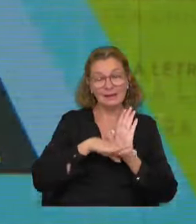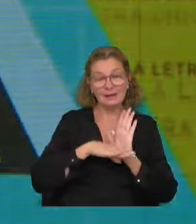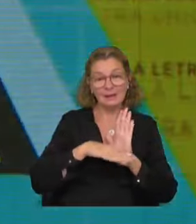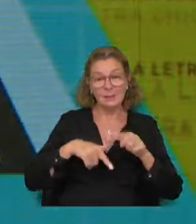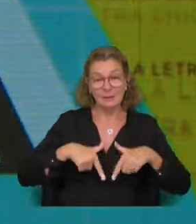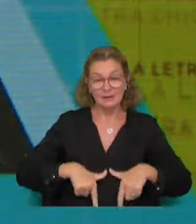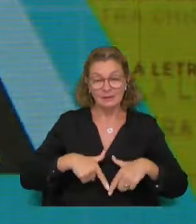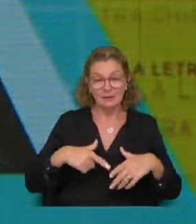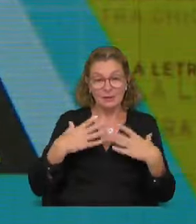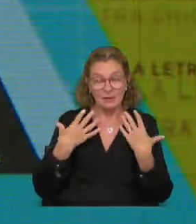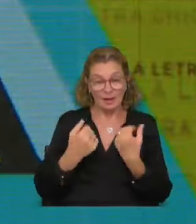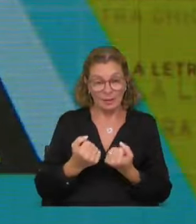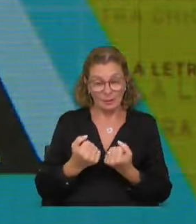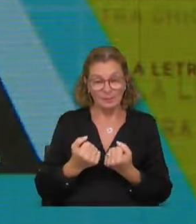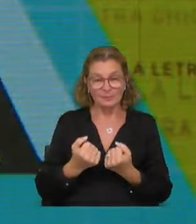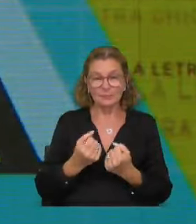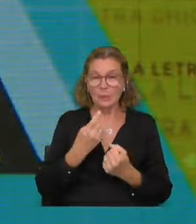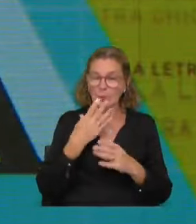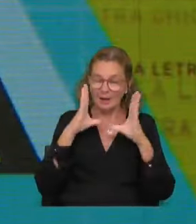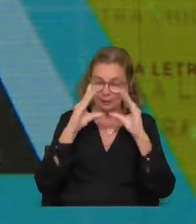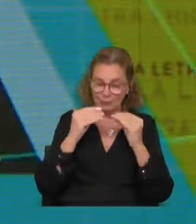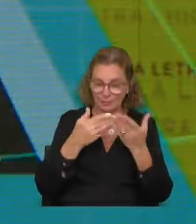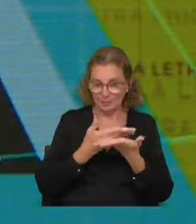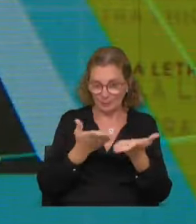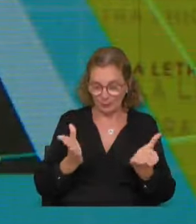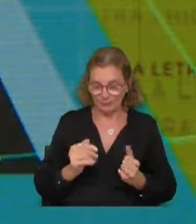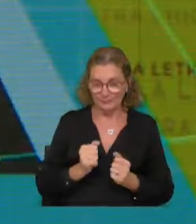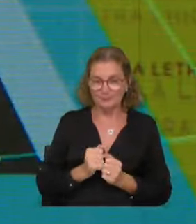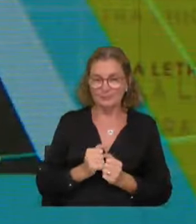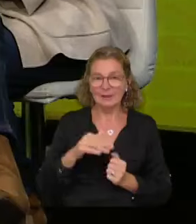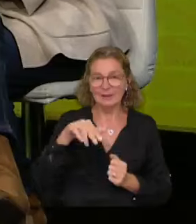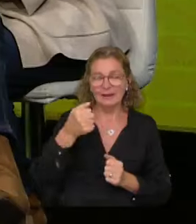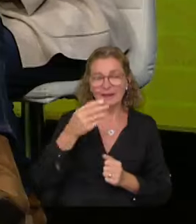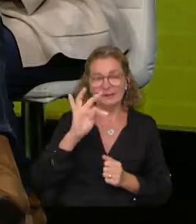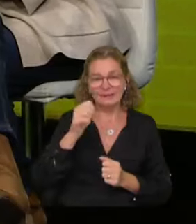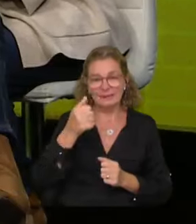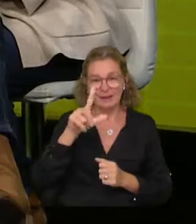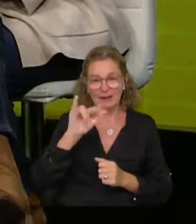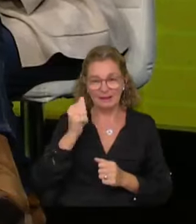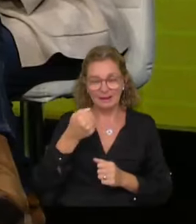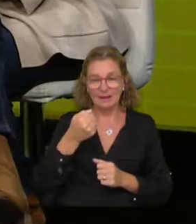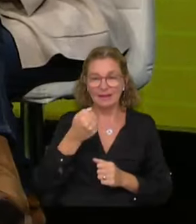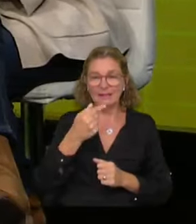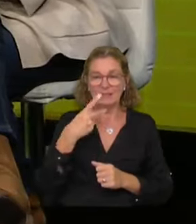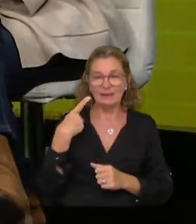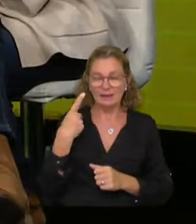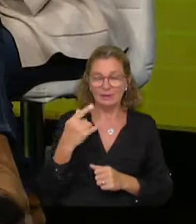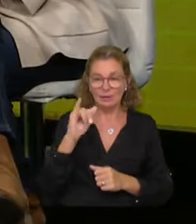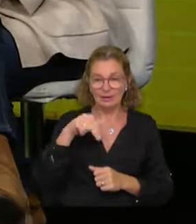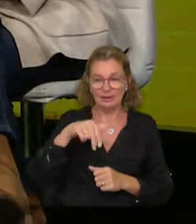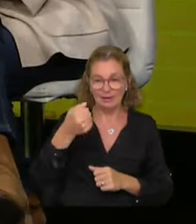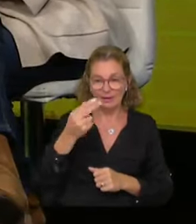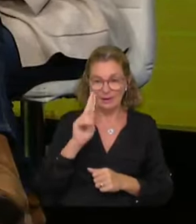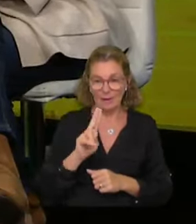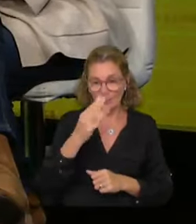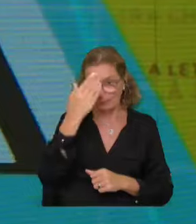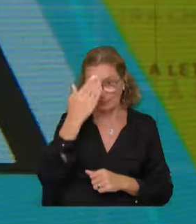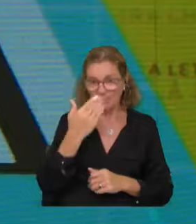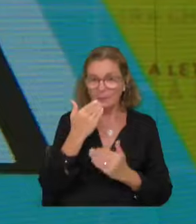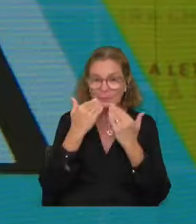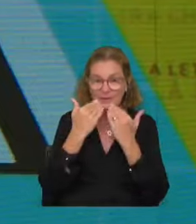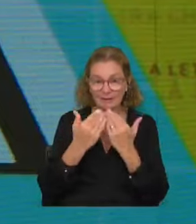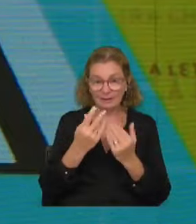bienvenida Buenas noches muchas gracias buenas noches para todas y todos y natal arci directora del in por el frente ampli buenas noches Buenas noches Muchas gracias vamos a